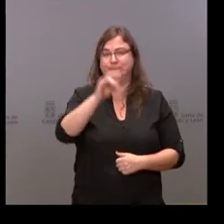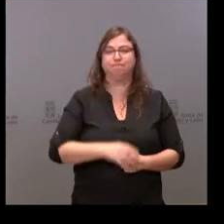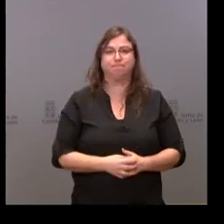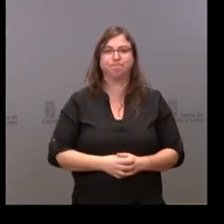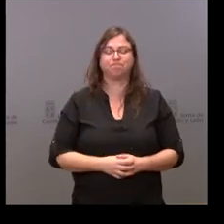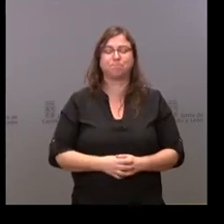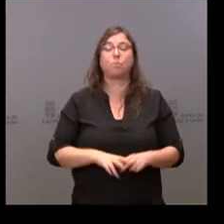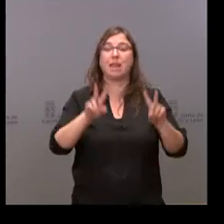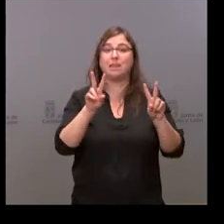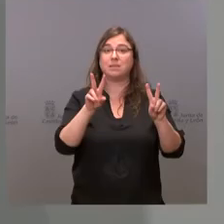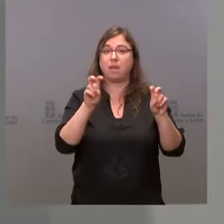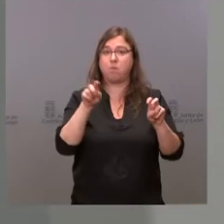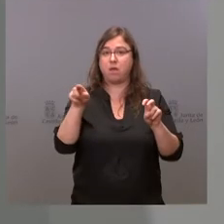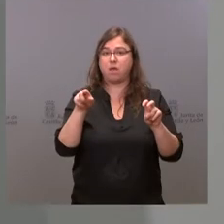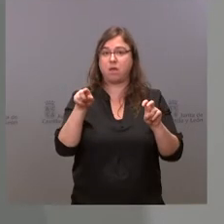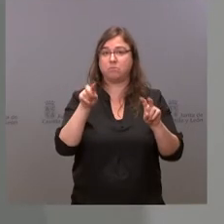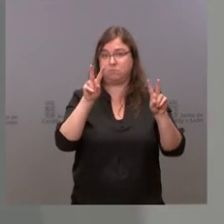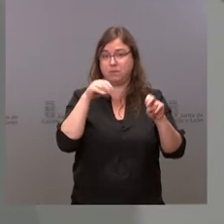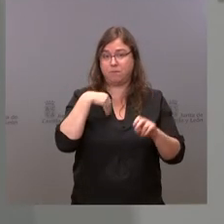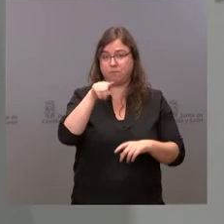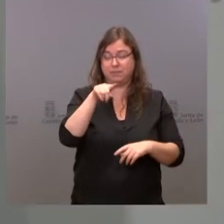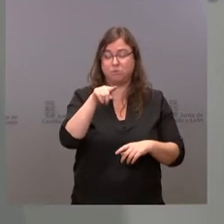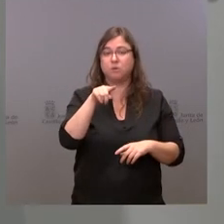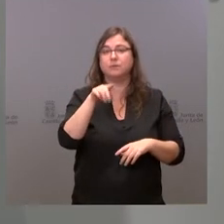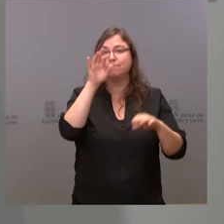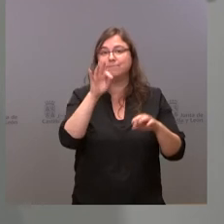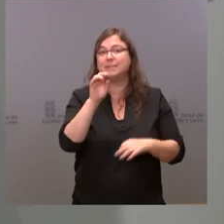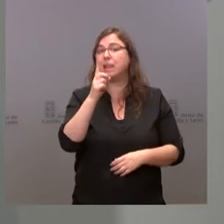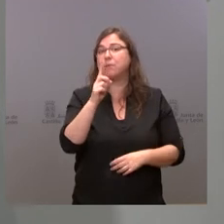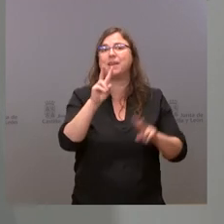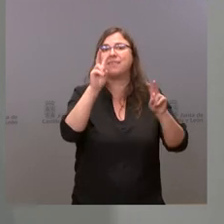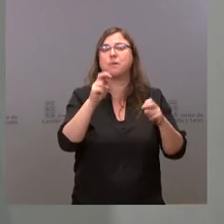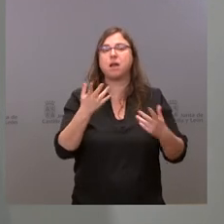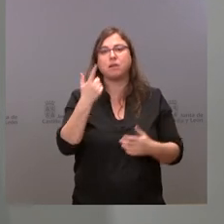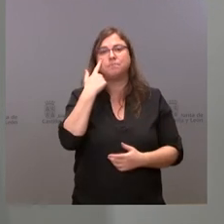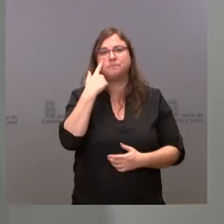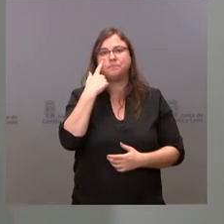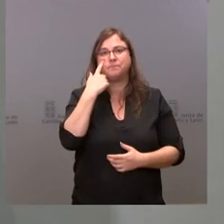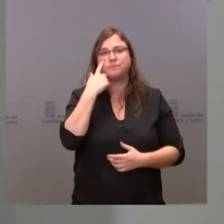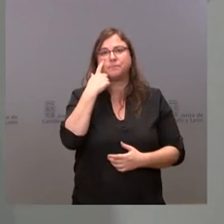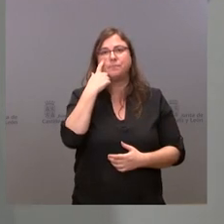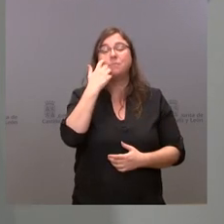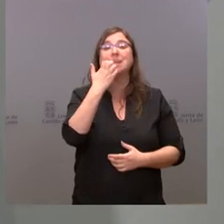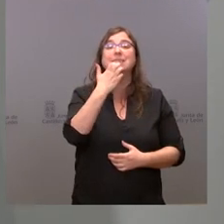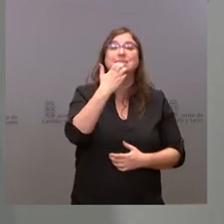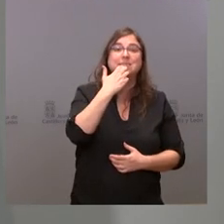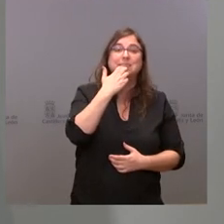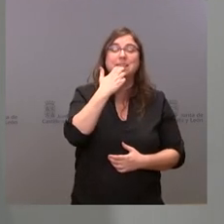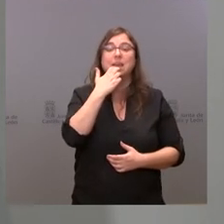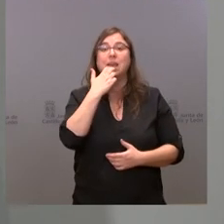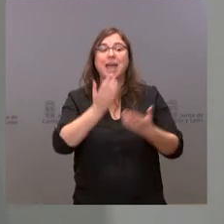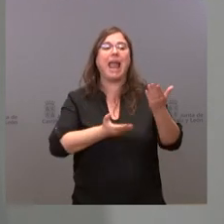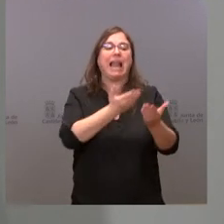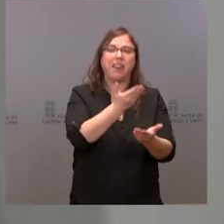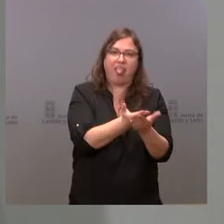asunto que usted señala lógicamente la primera de las cuestiones es examinar si tienen licencia municipal esa